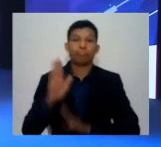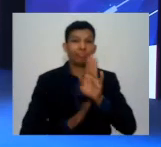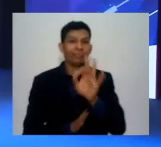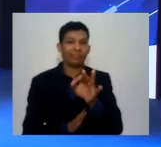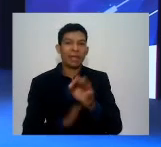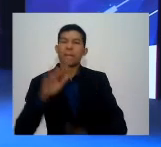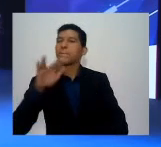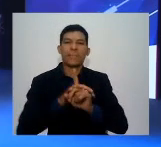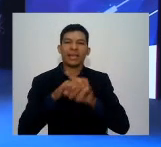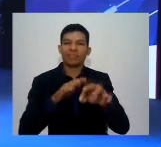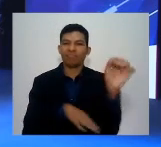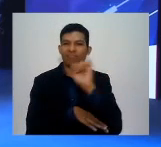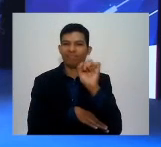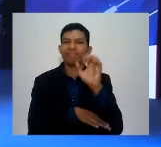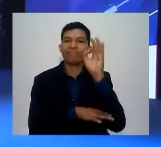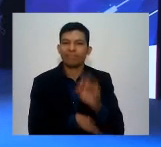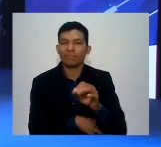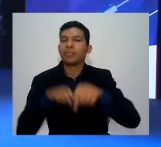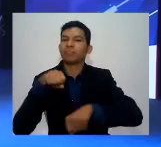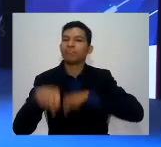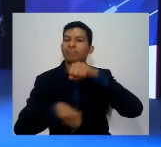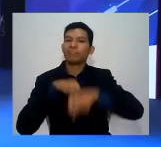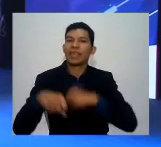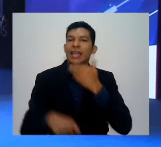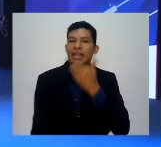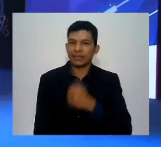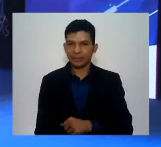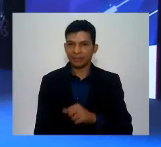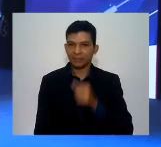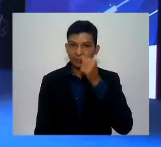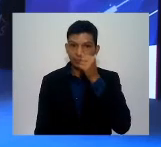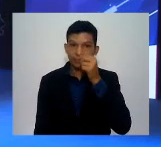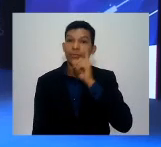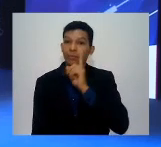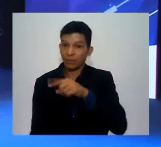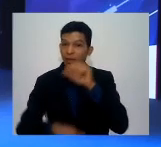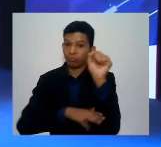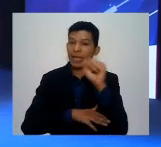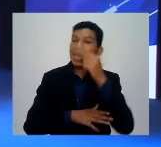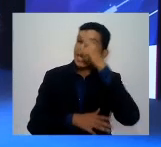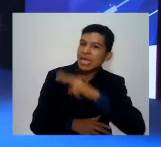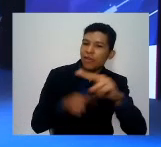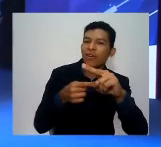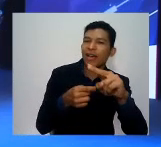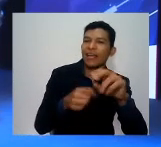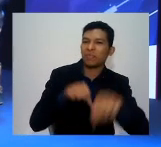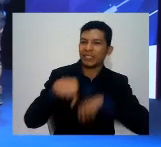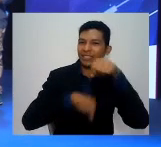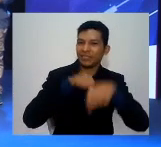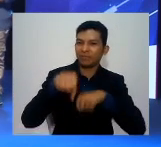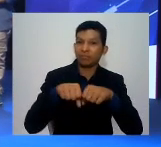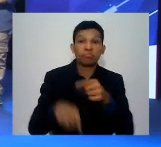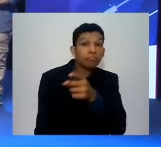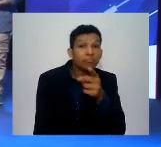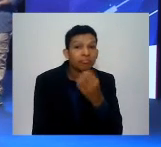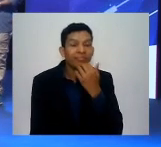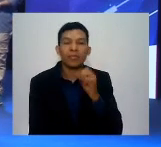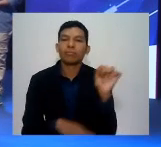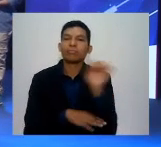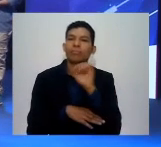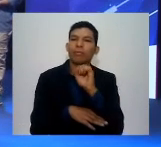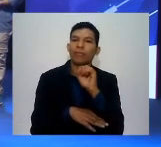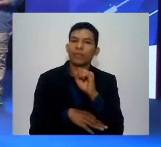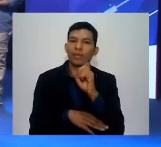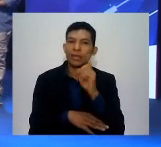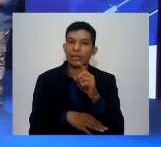Y precisamente por esa diferencia que hay entre las maneras de correr, pues también los zapatos para correr en diferentes cosas, en diferentes